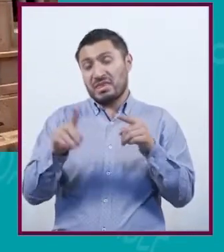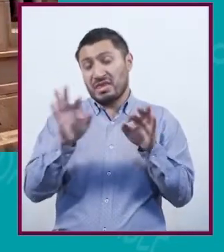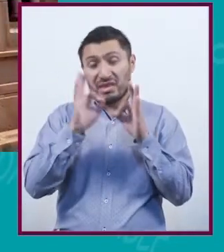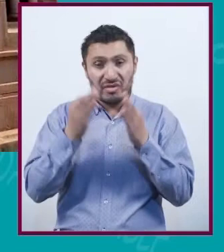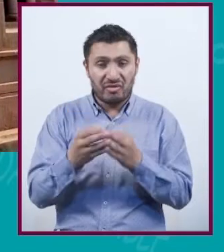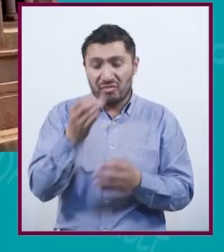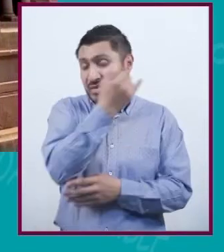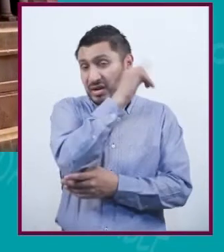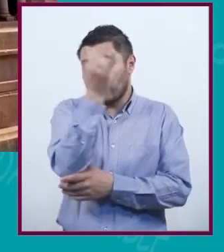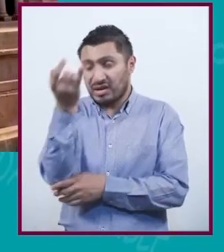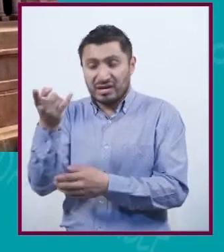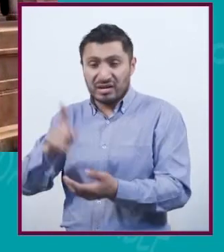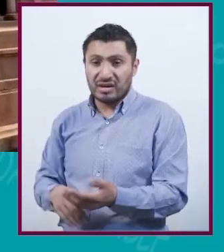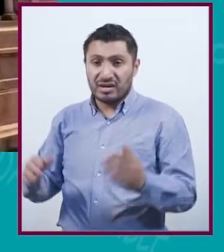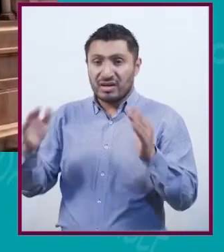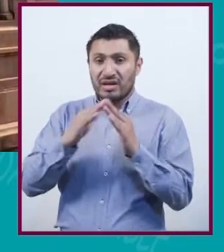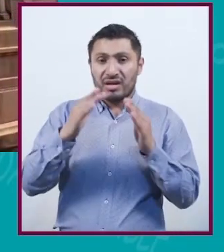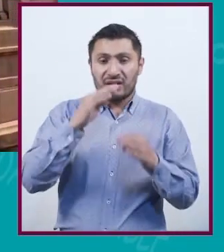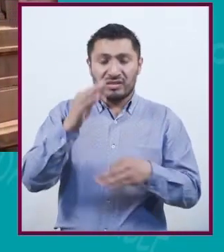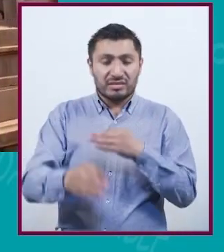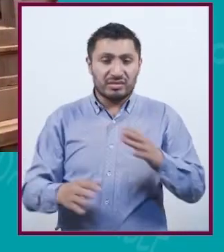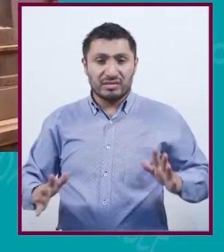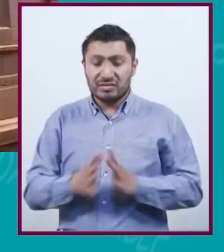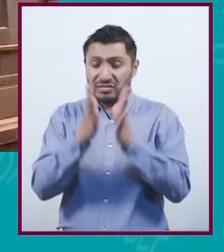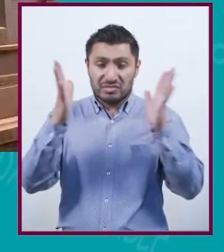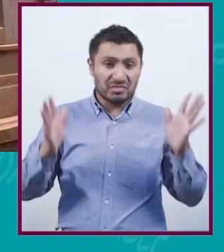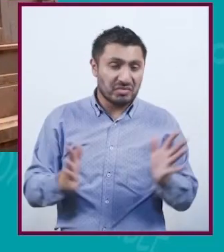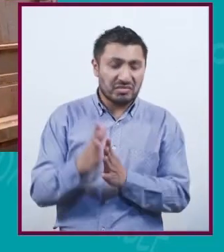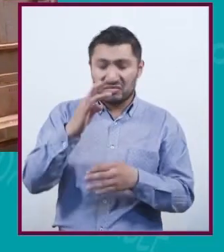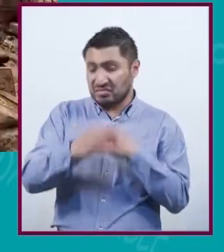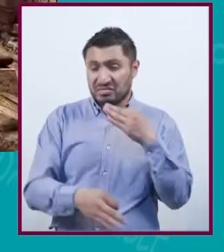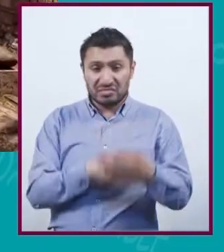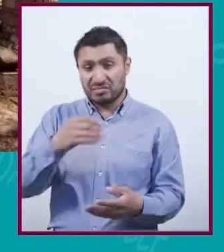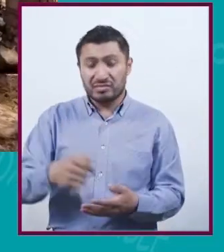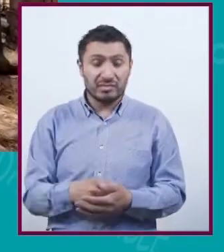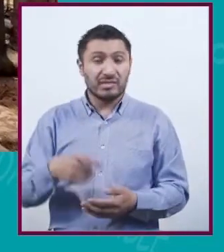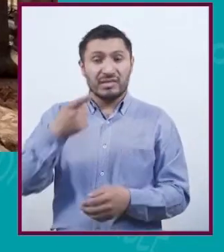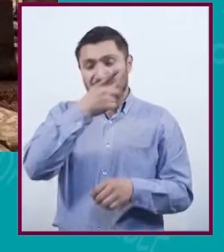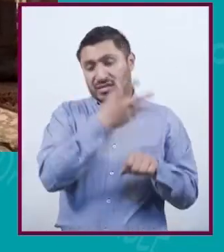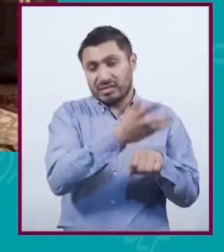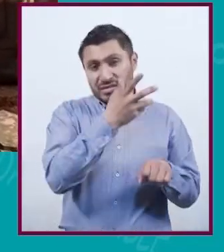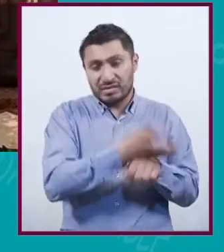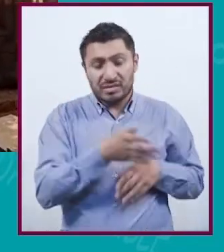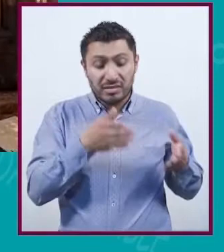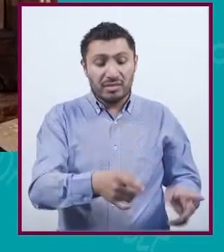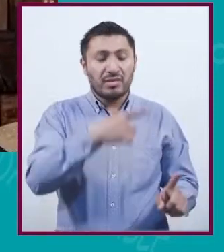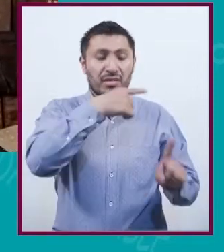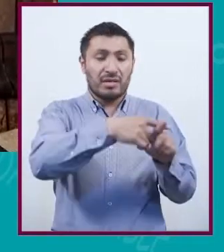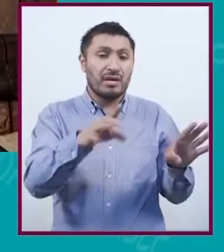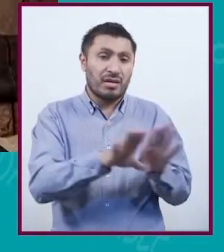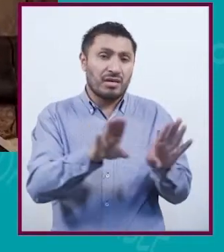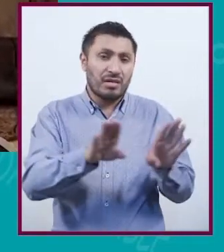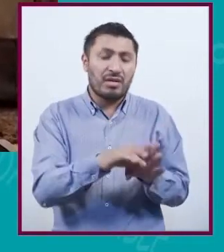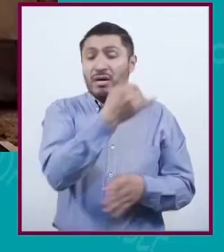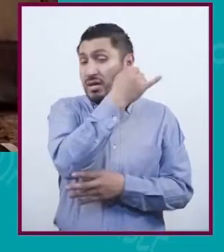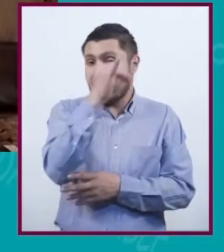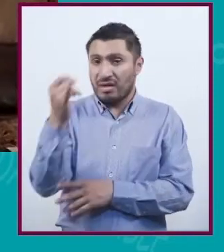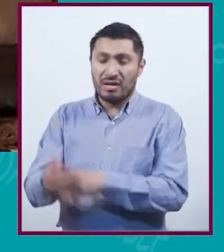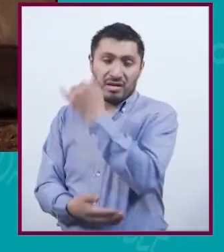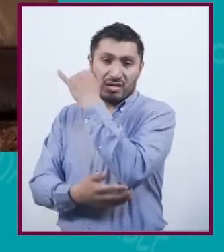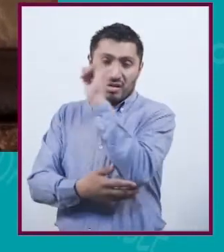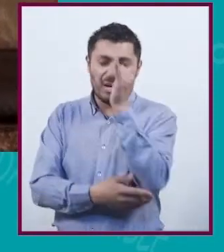interiores con todo y fuentes. En Estados Unidos, los cementerios se comenzaron a identificar como jardines donde el